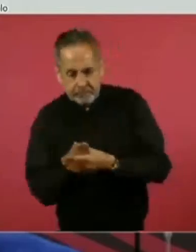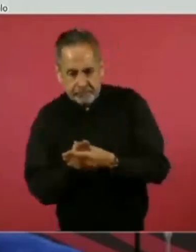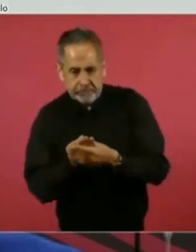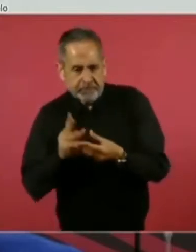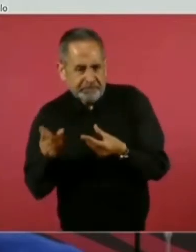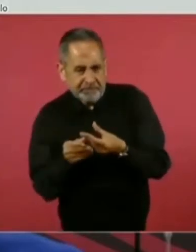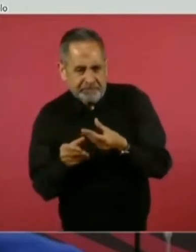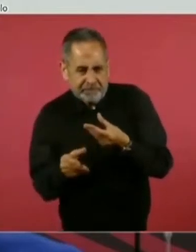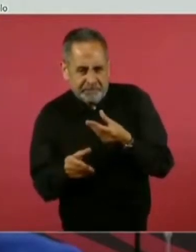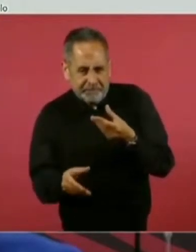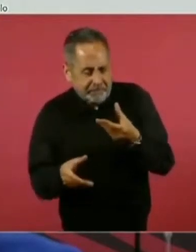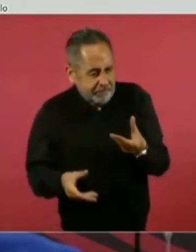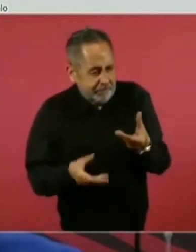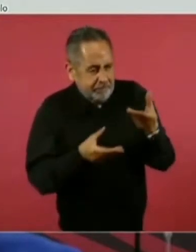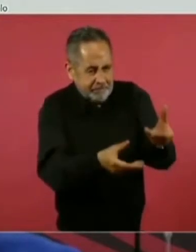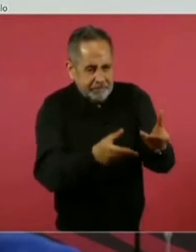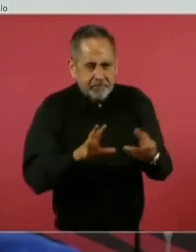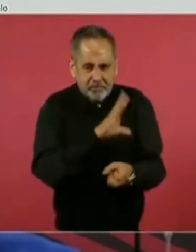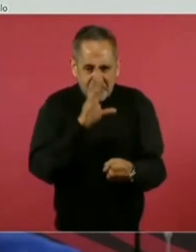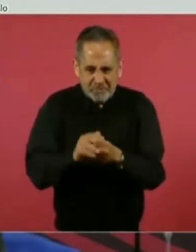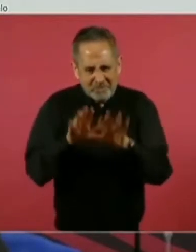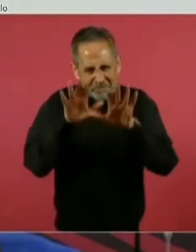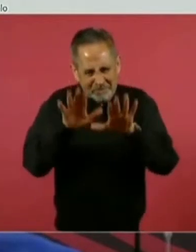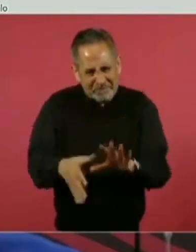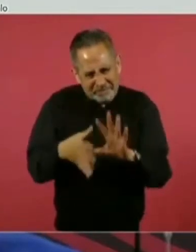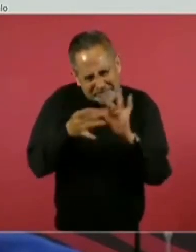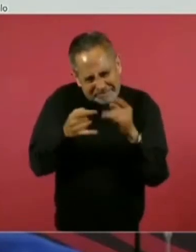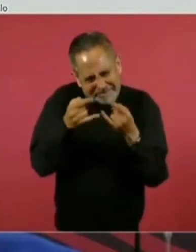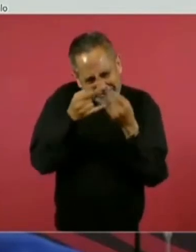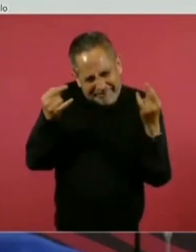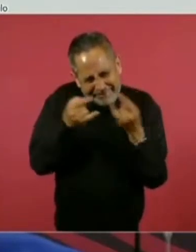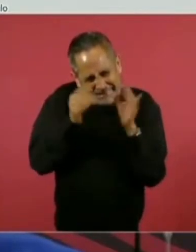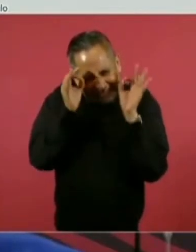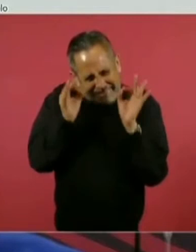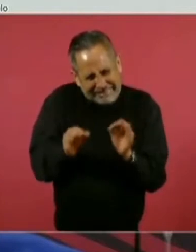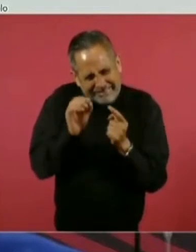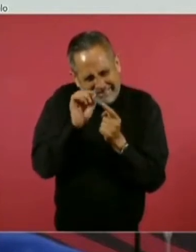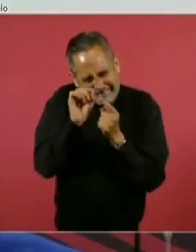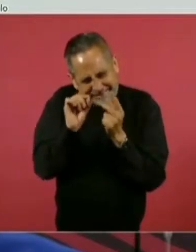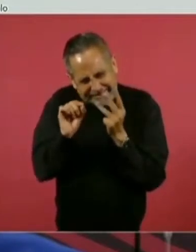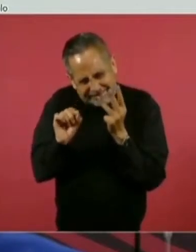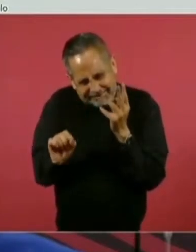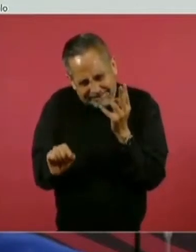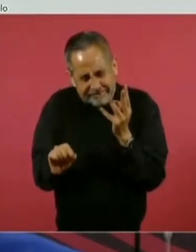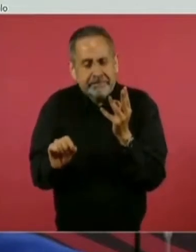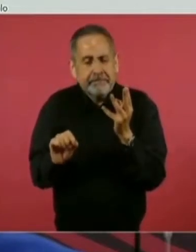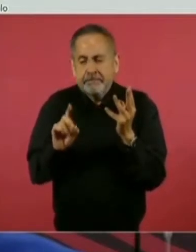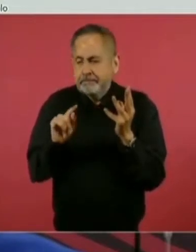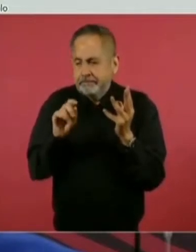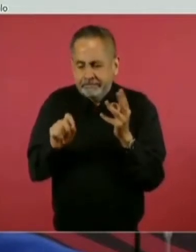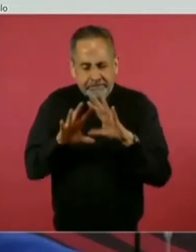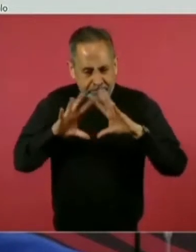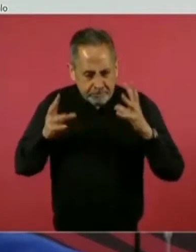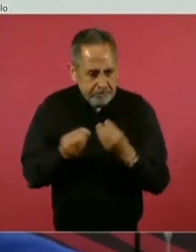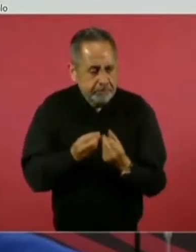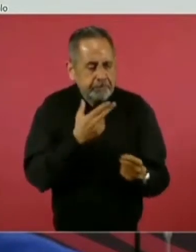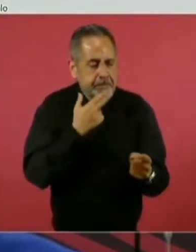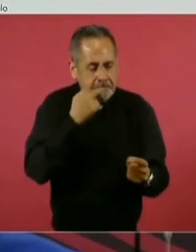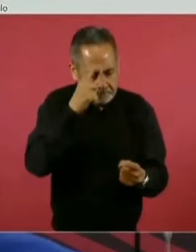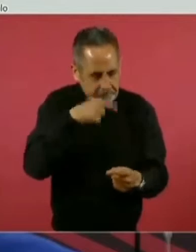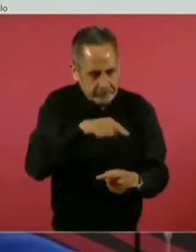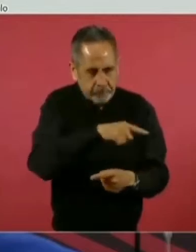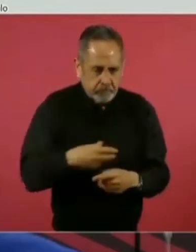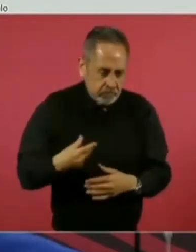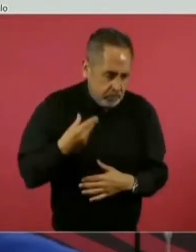hemos entregado viene una relatoría más detallada y datos que consideramos de interés para